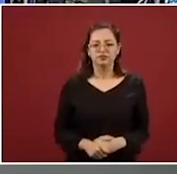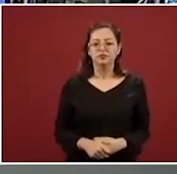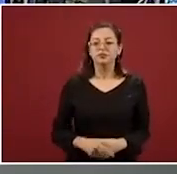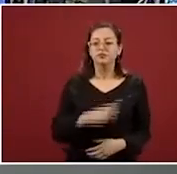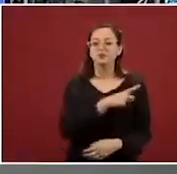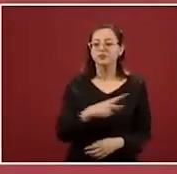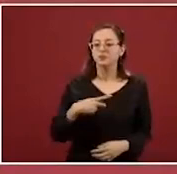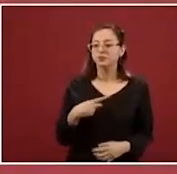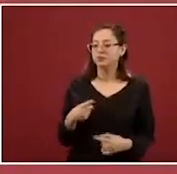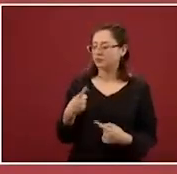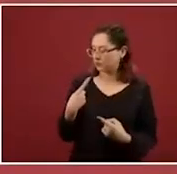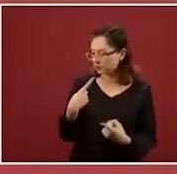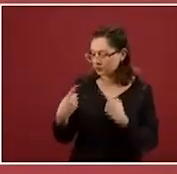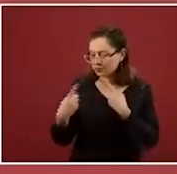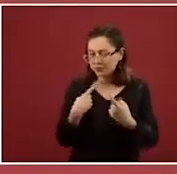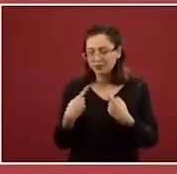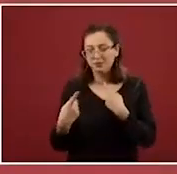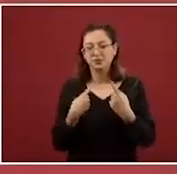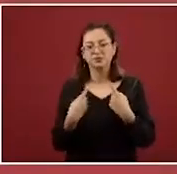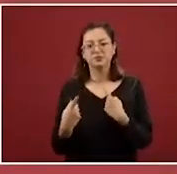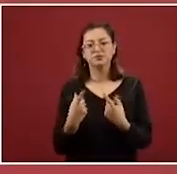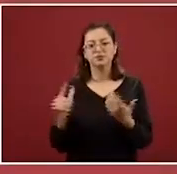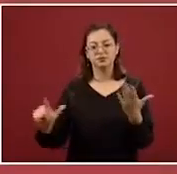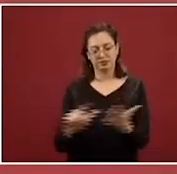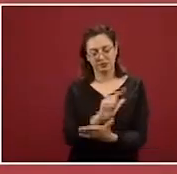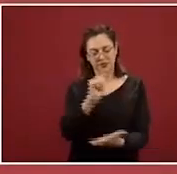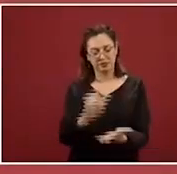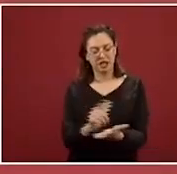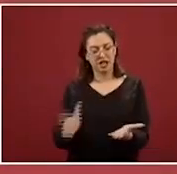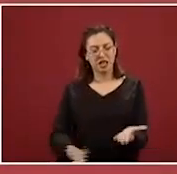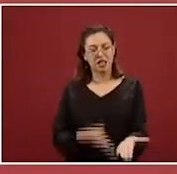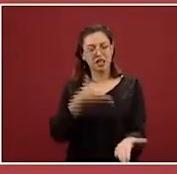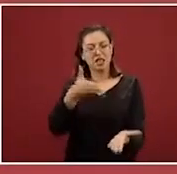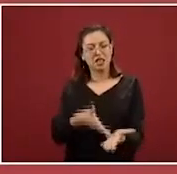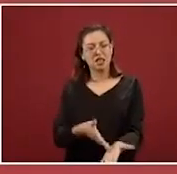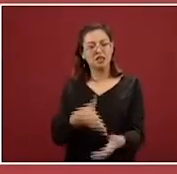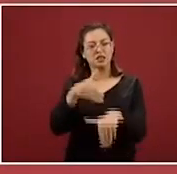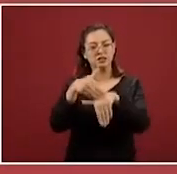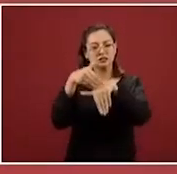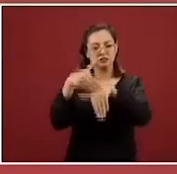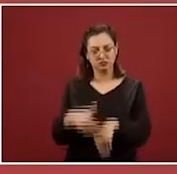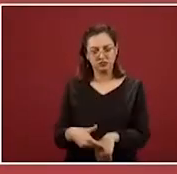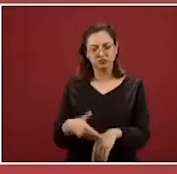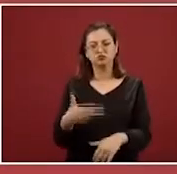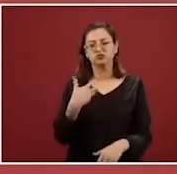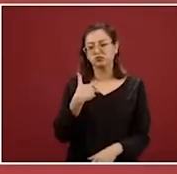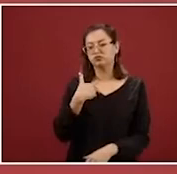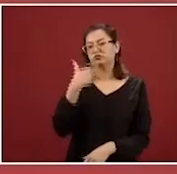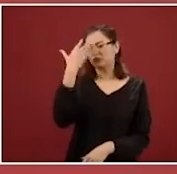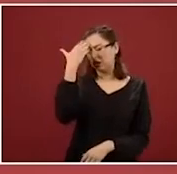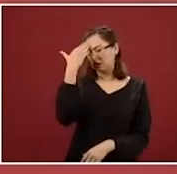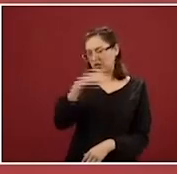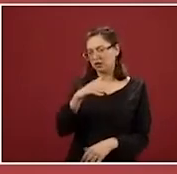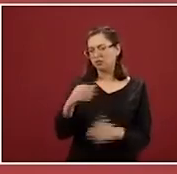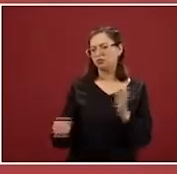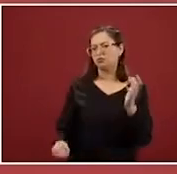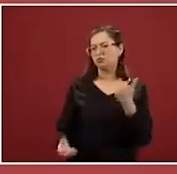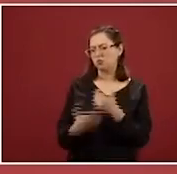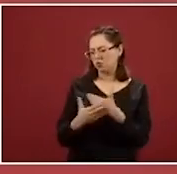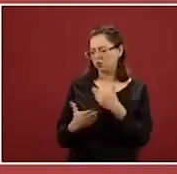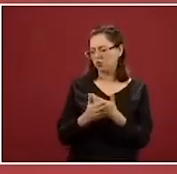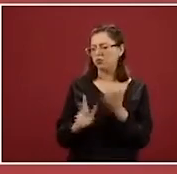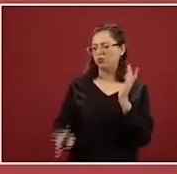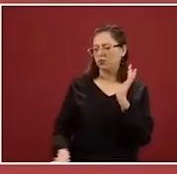se resuelva por la vía legal. Tengo entendido que va a haber un recuento Eso es muy